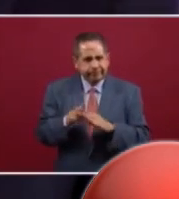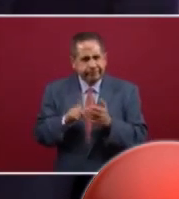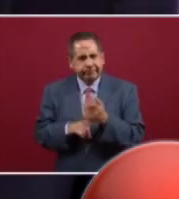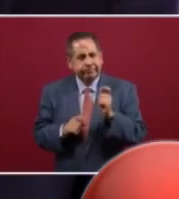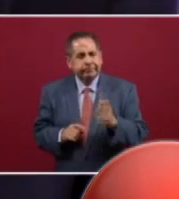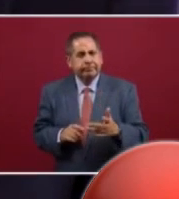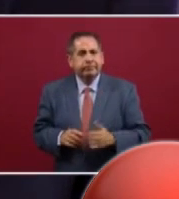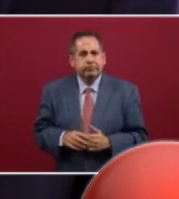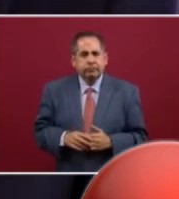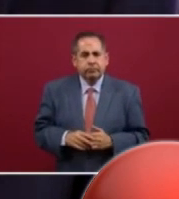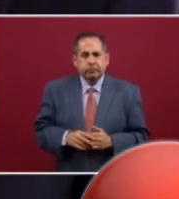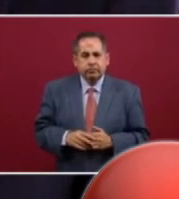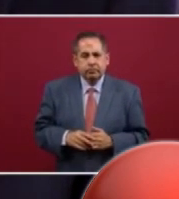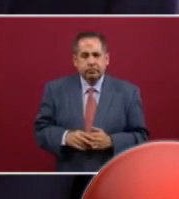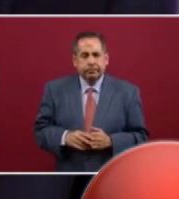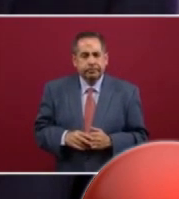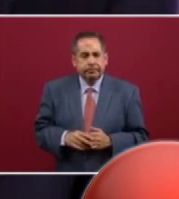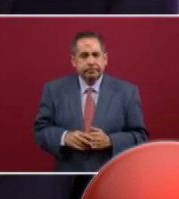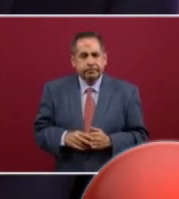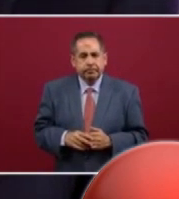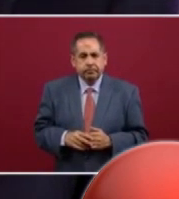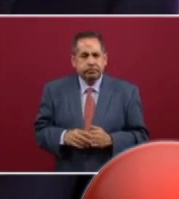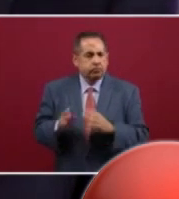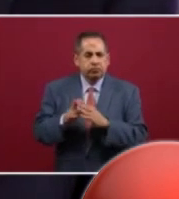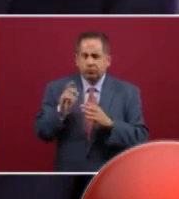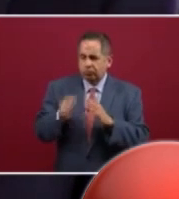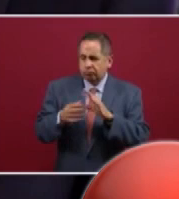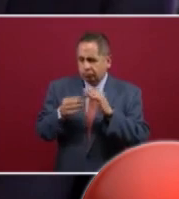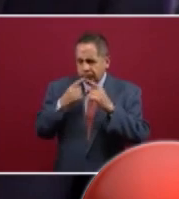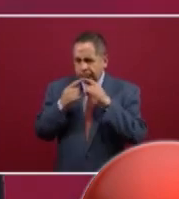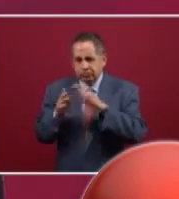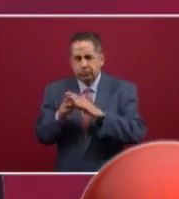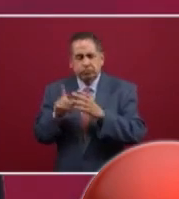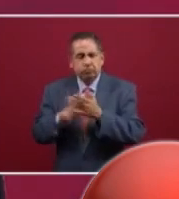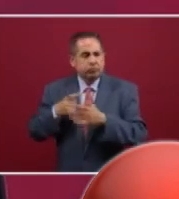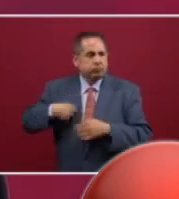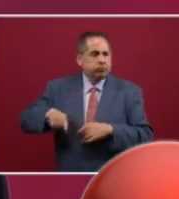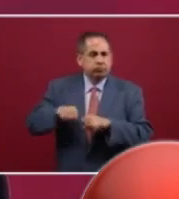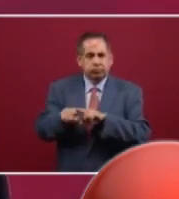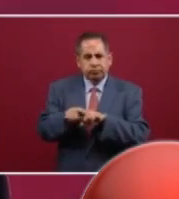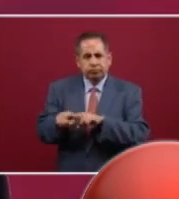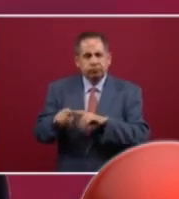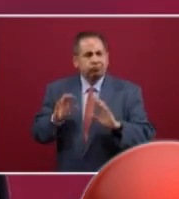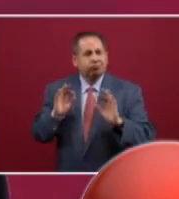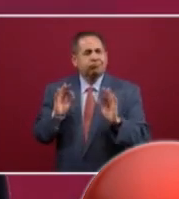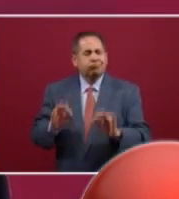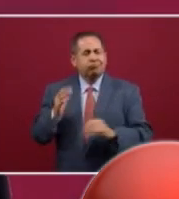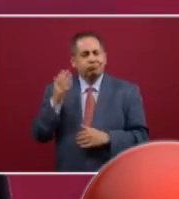cómo son nuestros hermanos